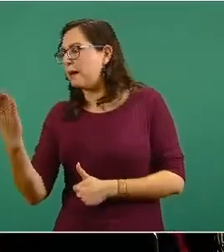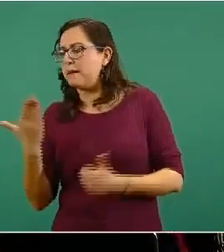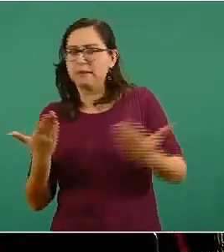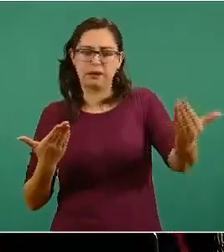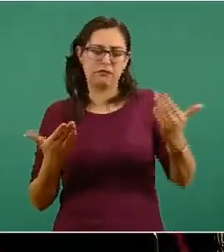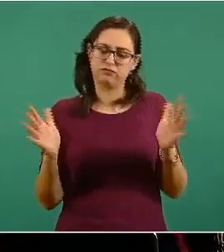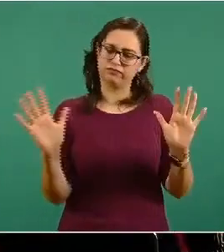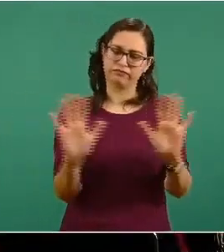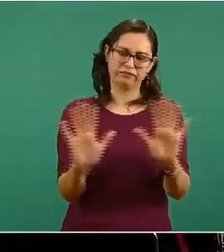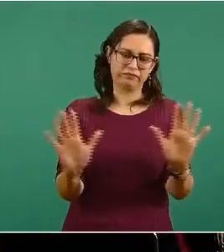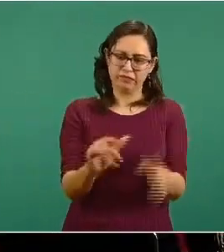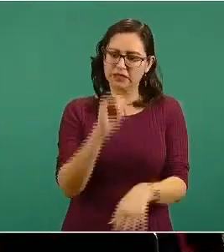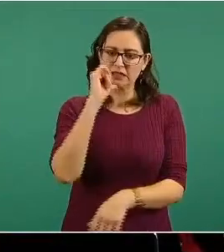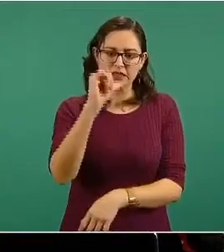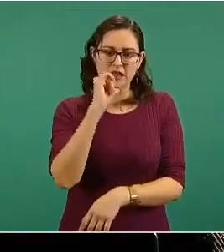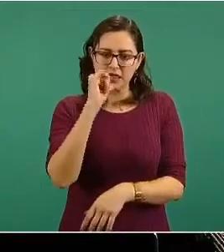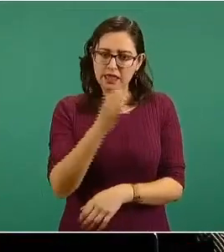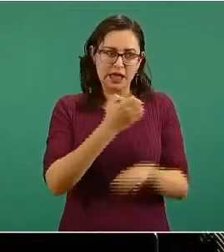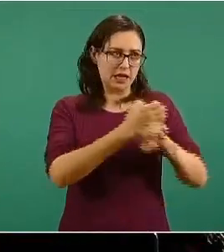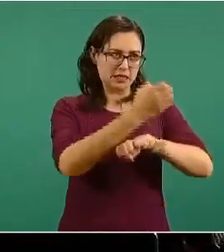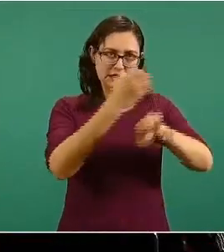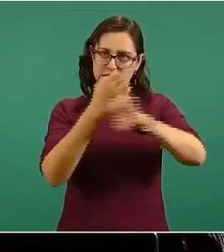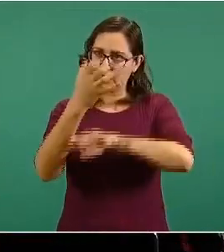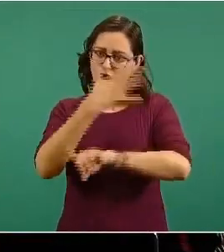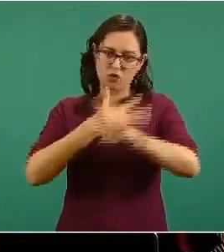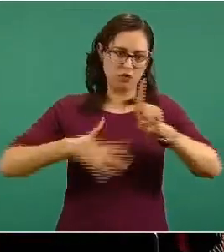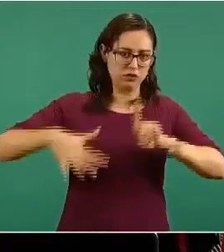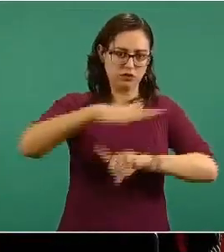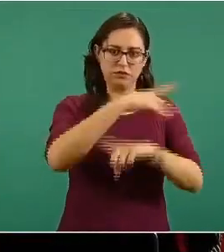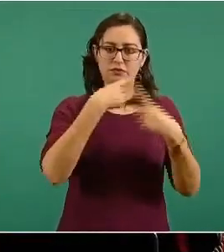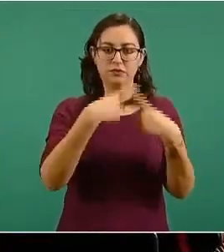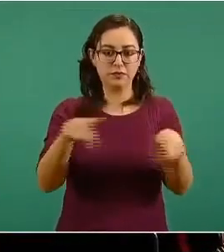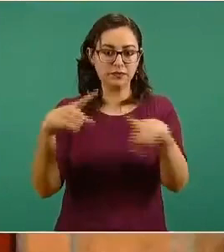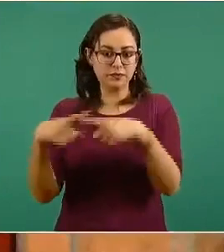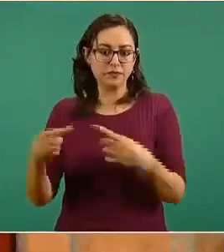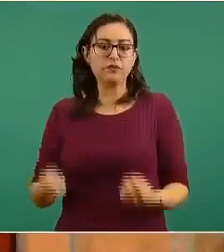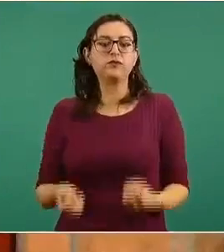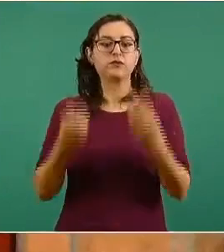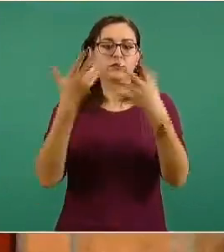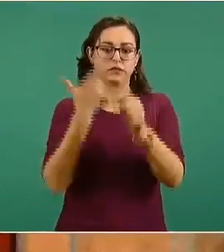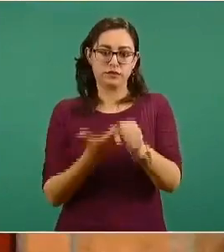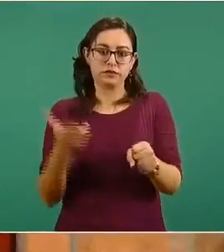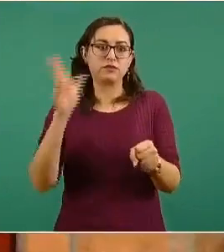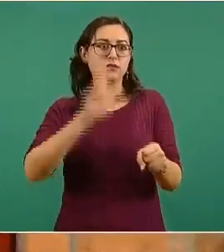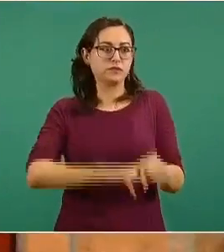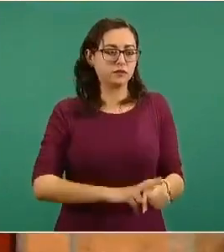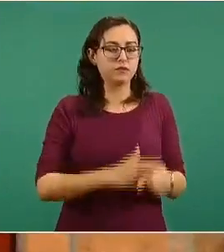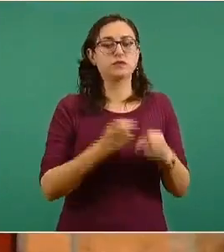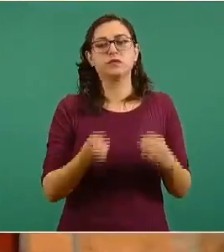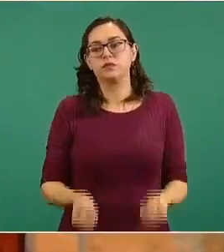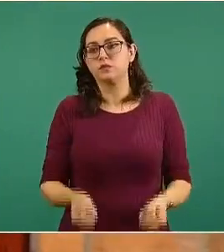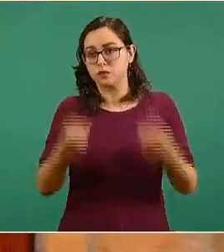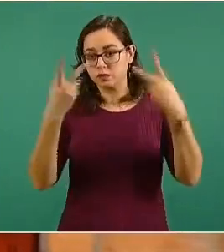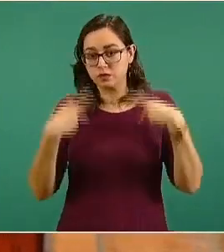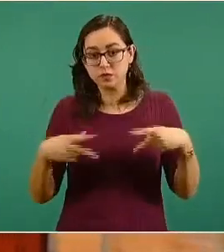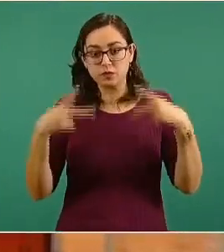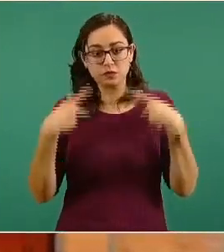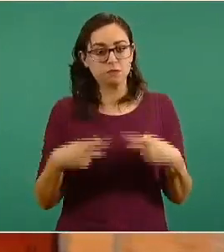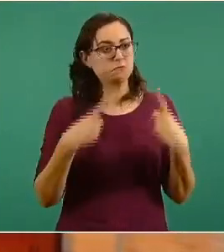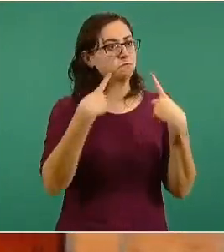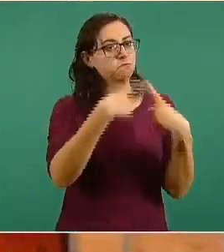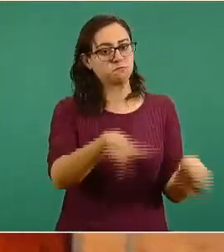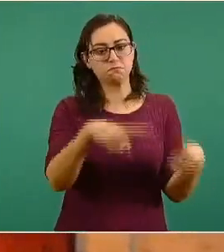Cada entidad federativa tiene distintas realidades, distinto número de unidades de atención para pacientes con